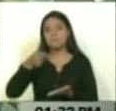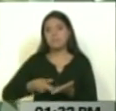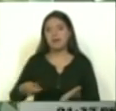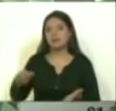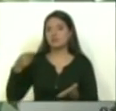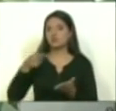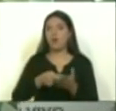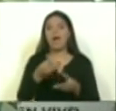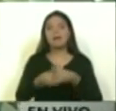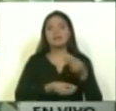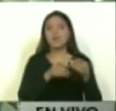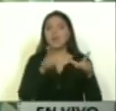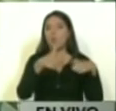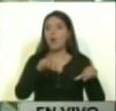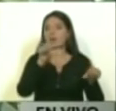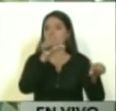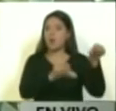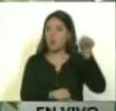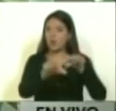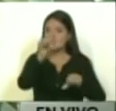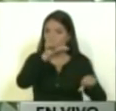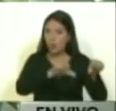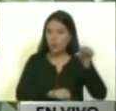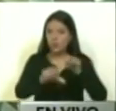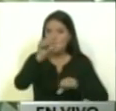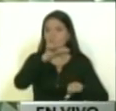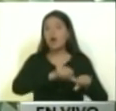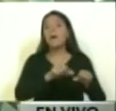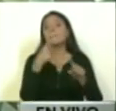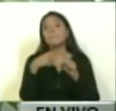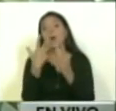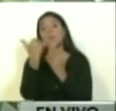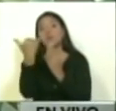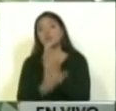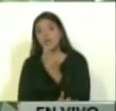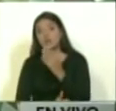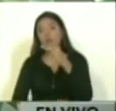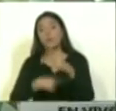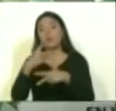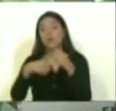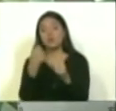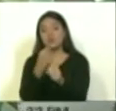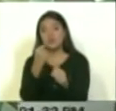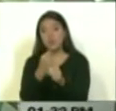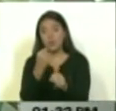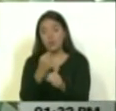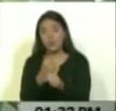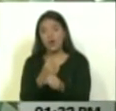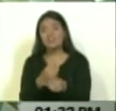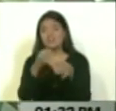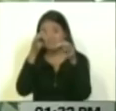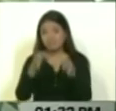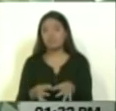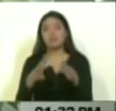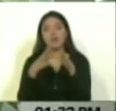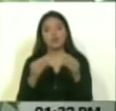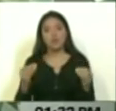laboratorios y para proyectos productivos concretos de las